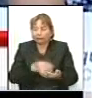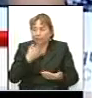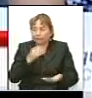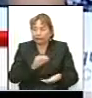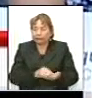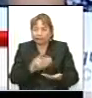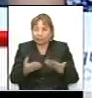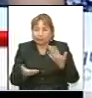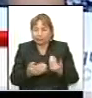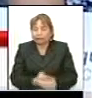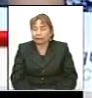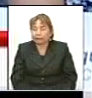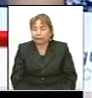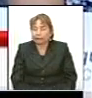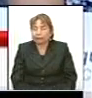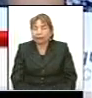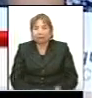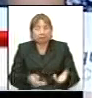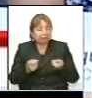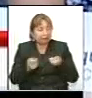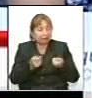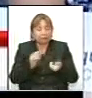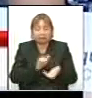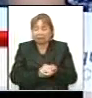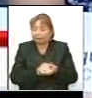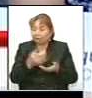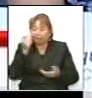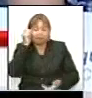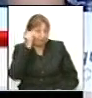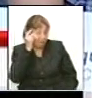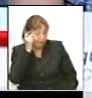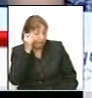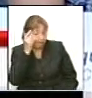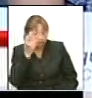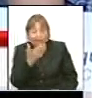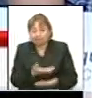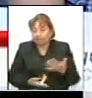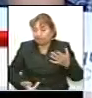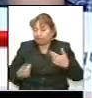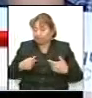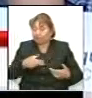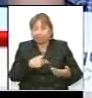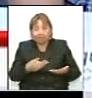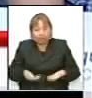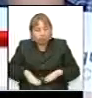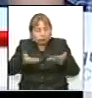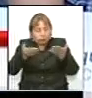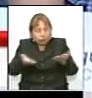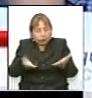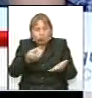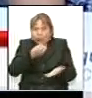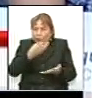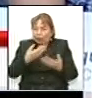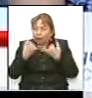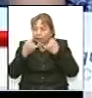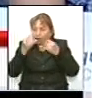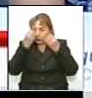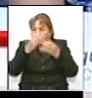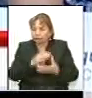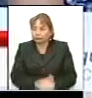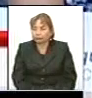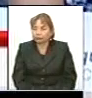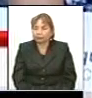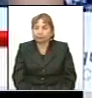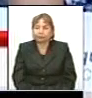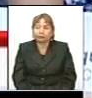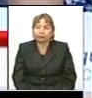la administración europea no en ese sentido nosotros hay que rebuscar no los datos de repente ingeniero